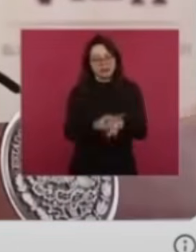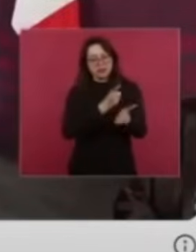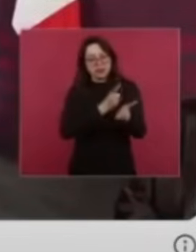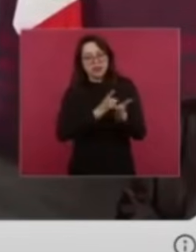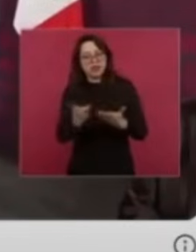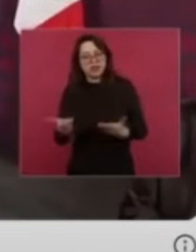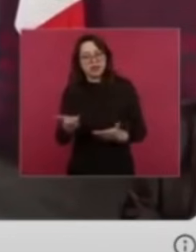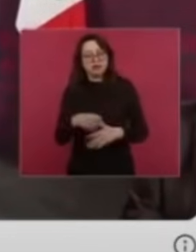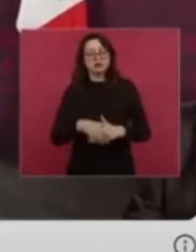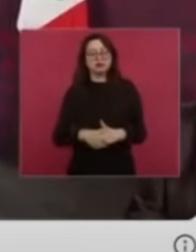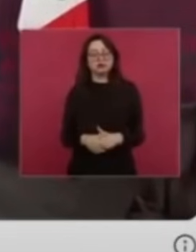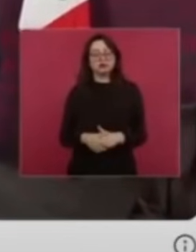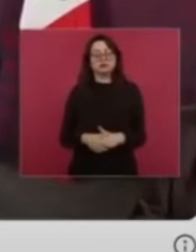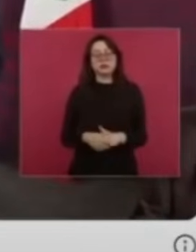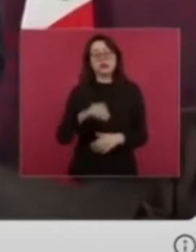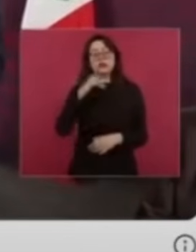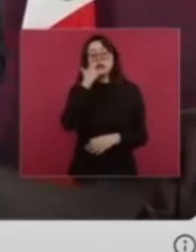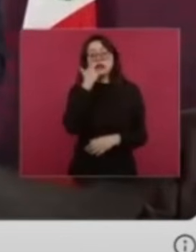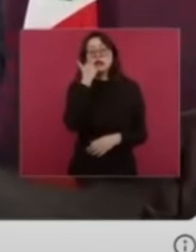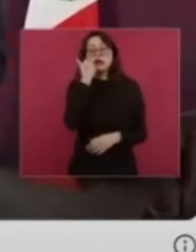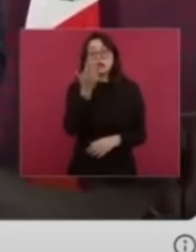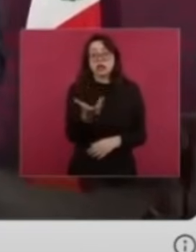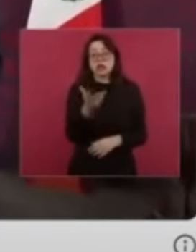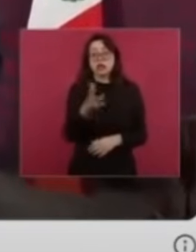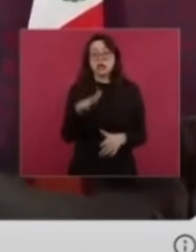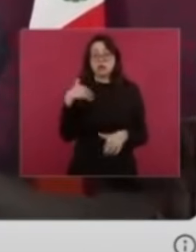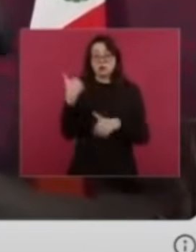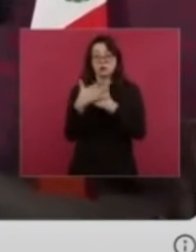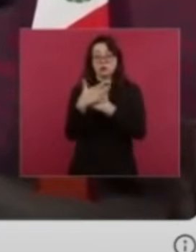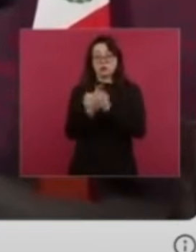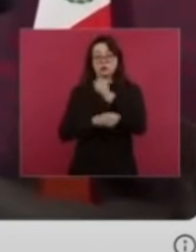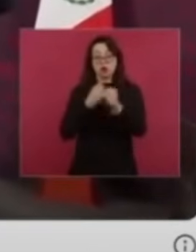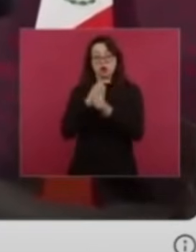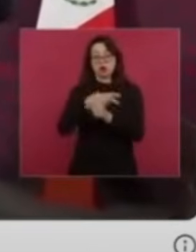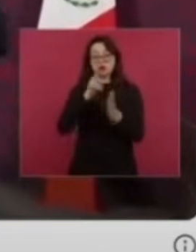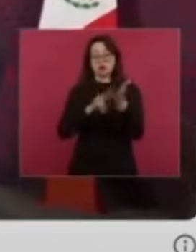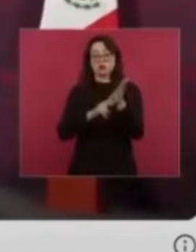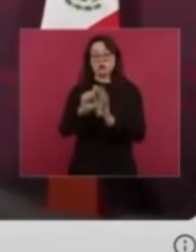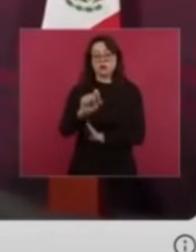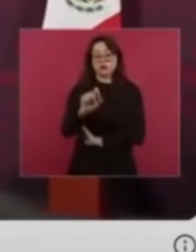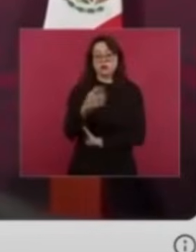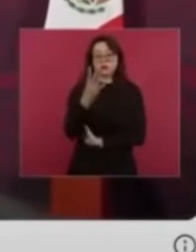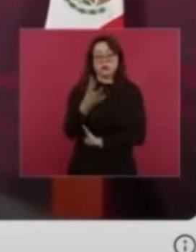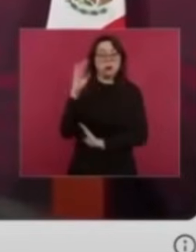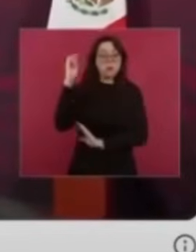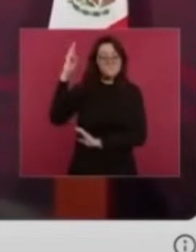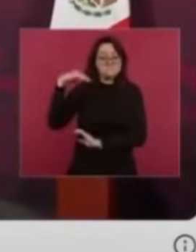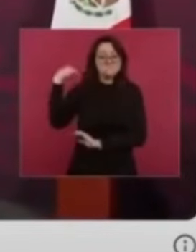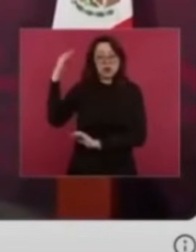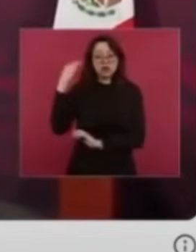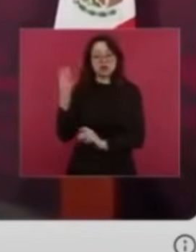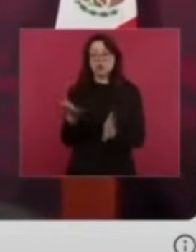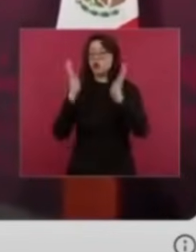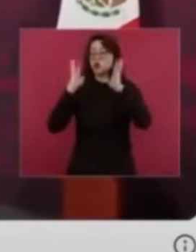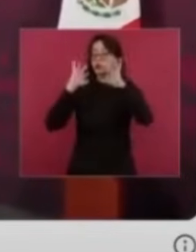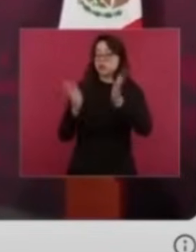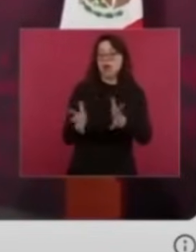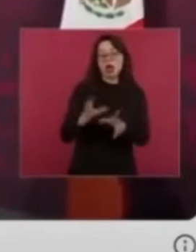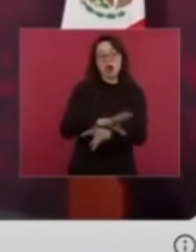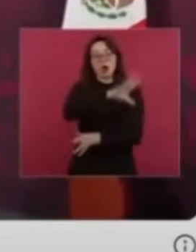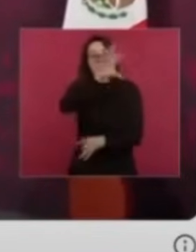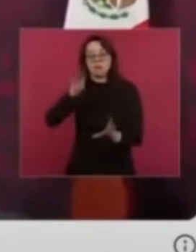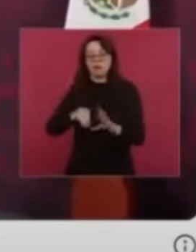a más tardar en marzo del año próximo ya esté funcionando al